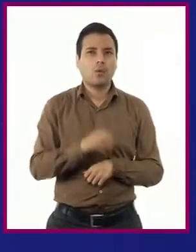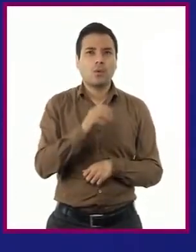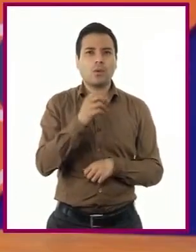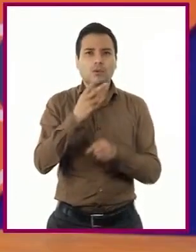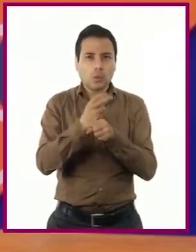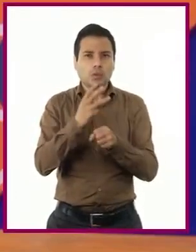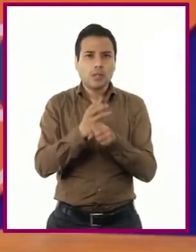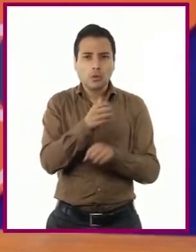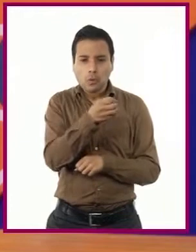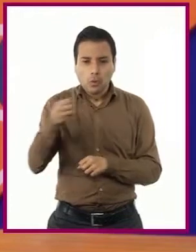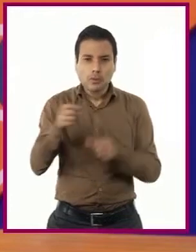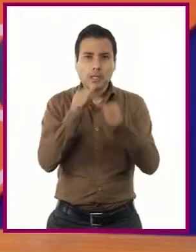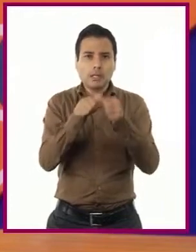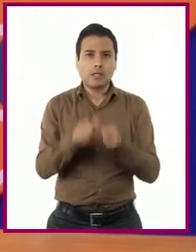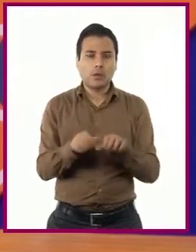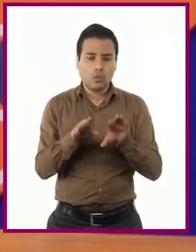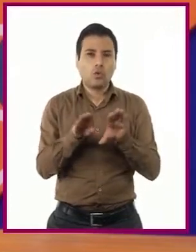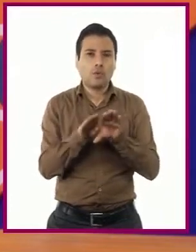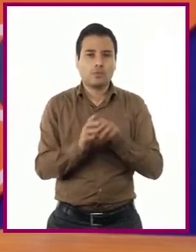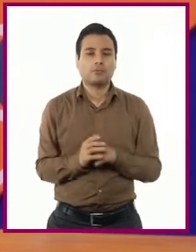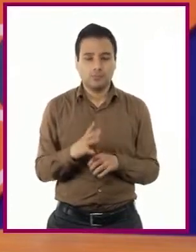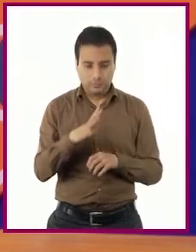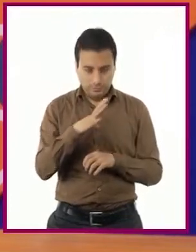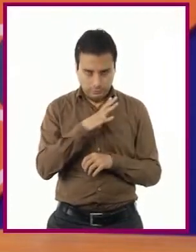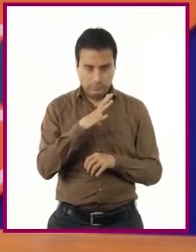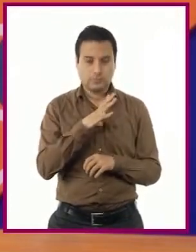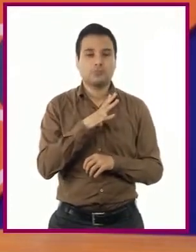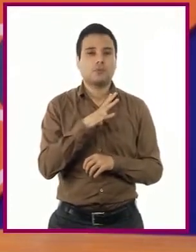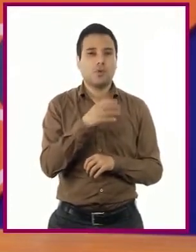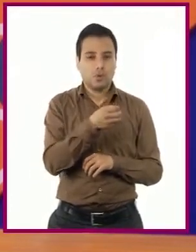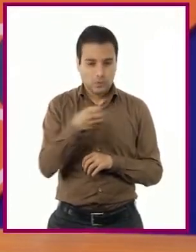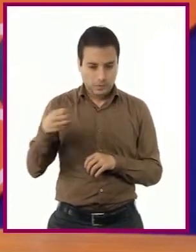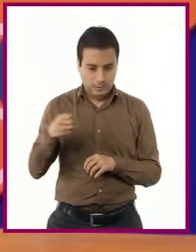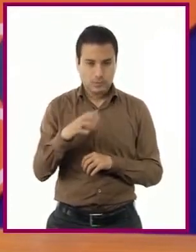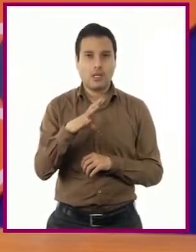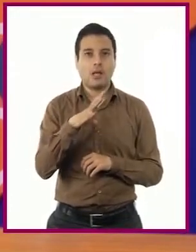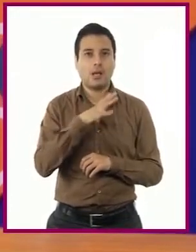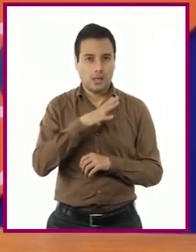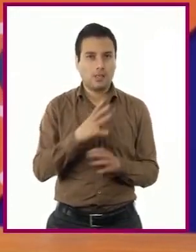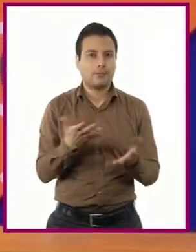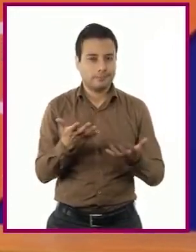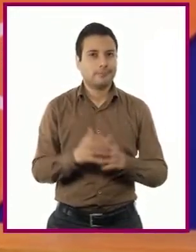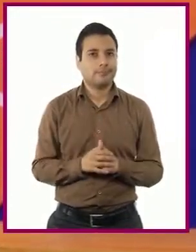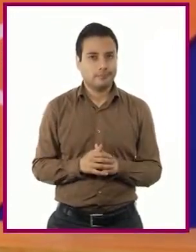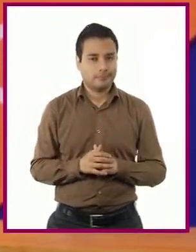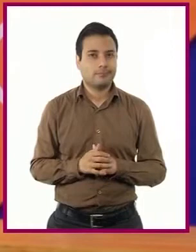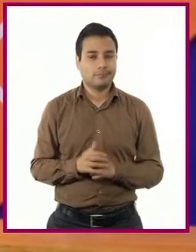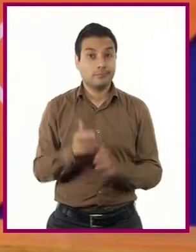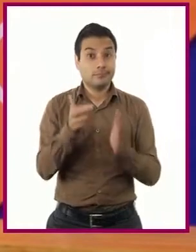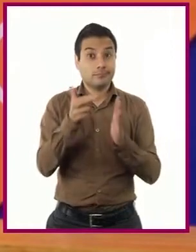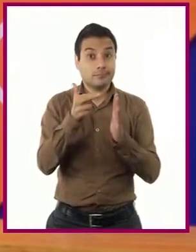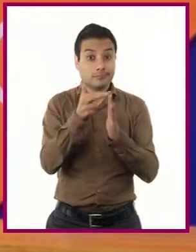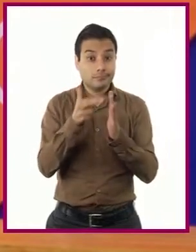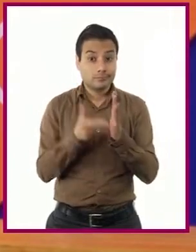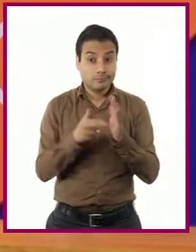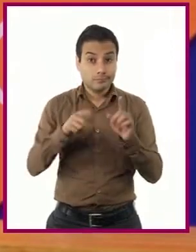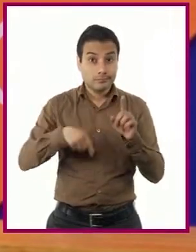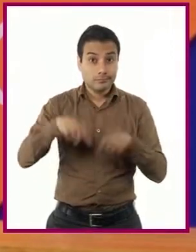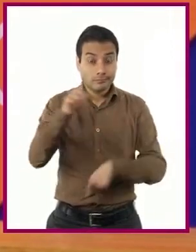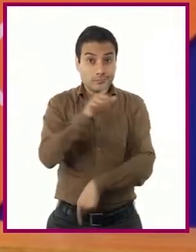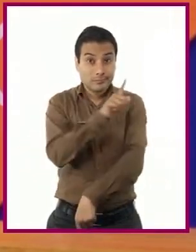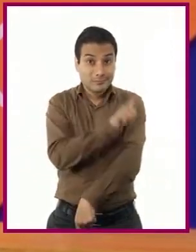incisos? Hay un orden y también una jerarquía. Aunque están diseñando un reglamento de fútbol para la liga de